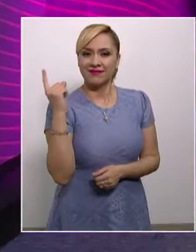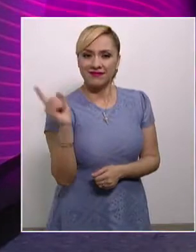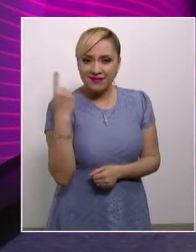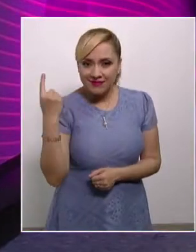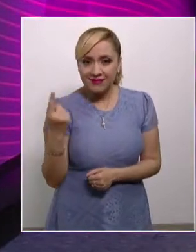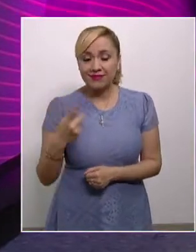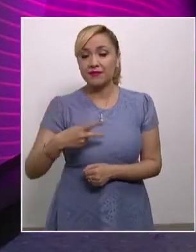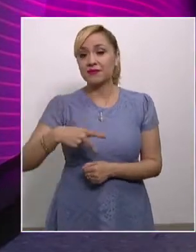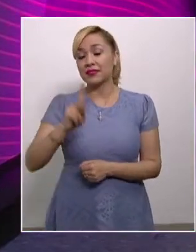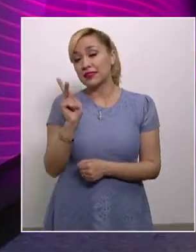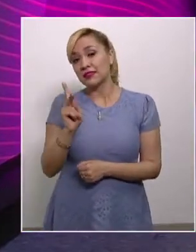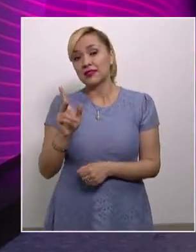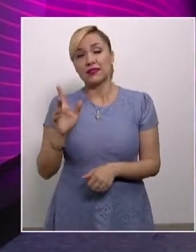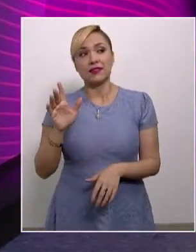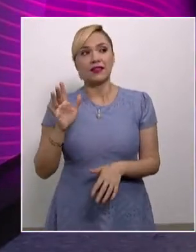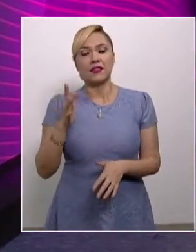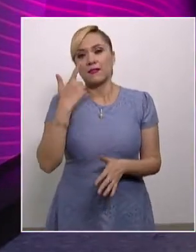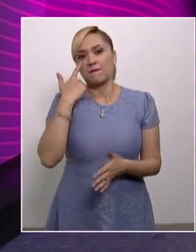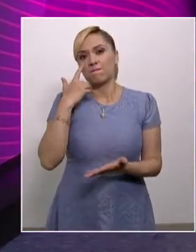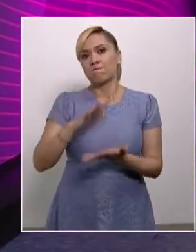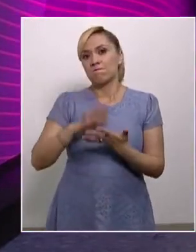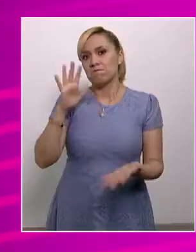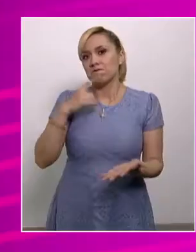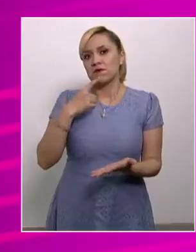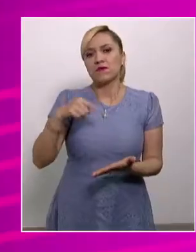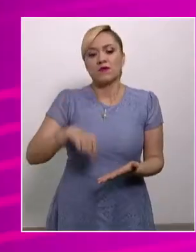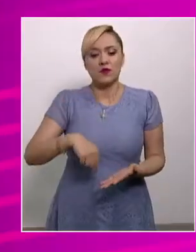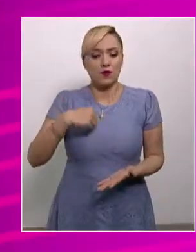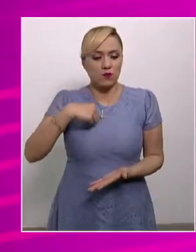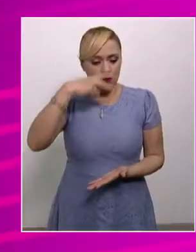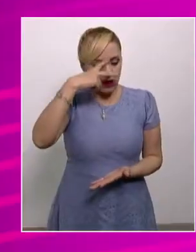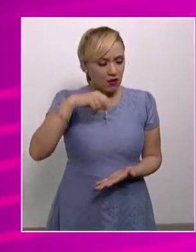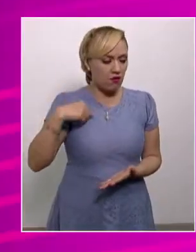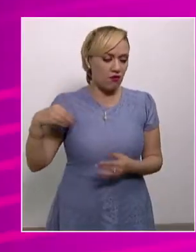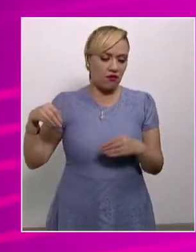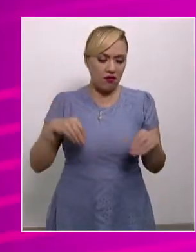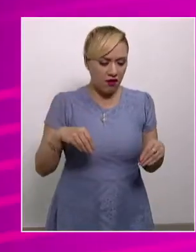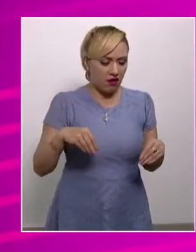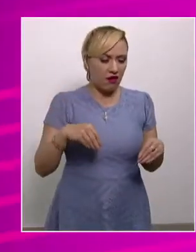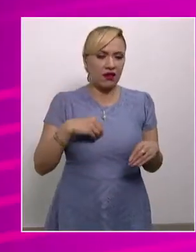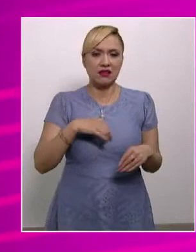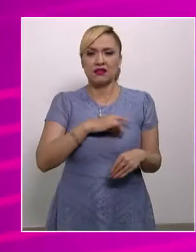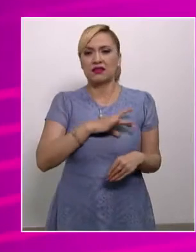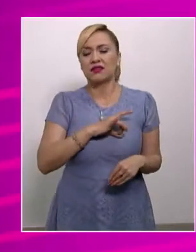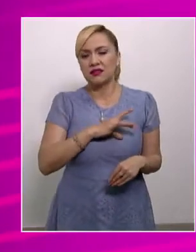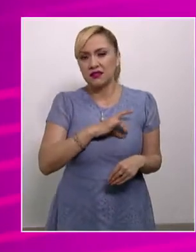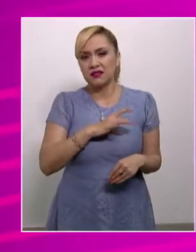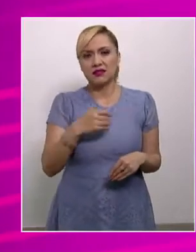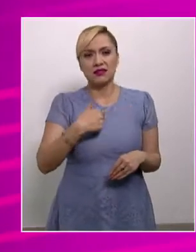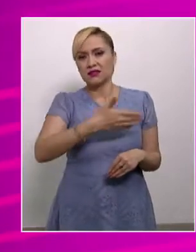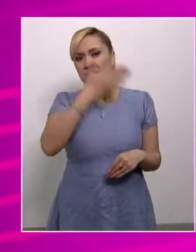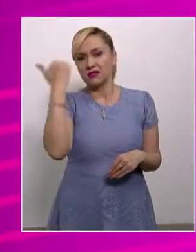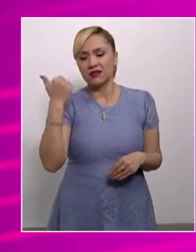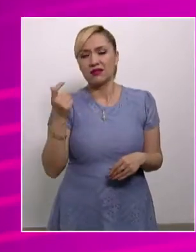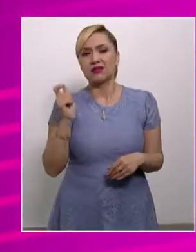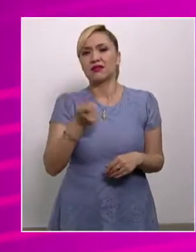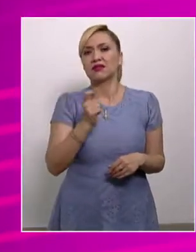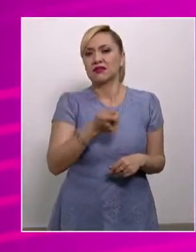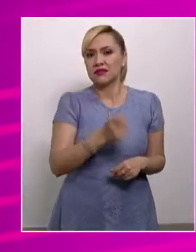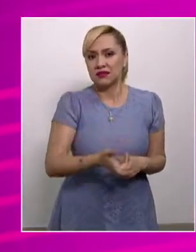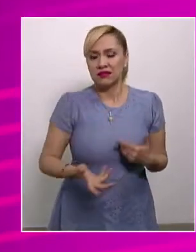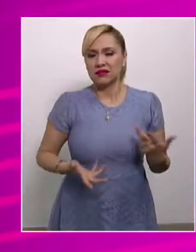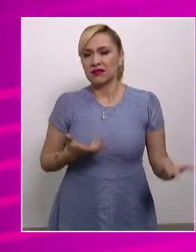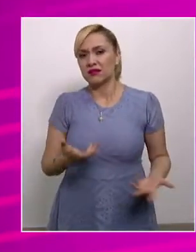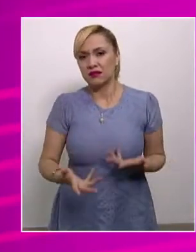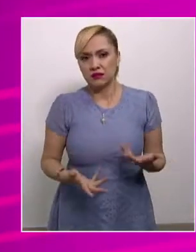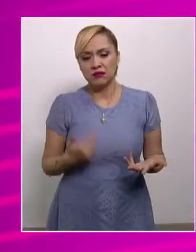muchas veces se ve pues ya estoy en México y ya tengo tanto temor a algo que desconocía que estaba pasando,